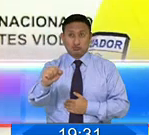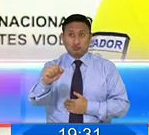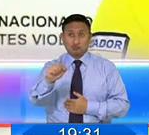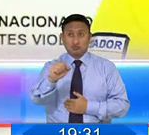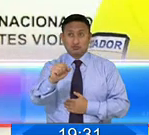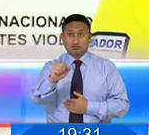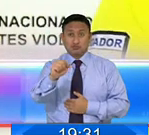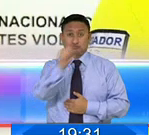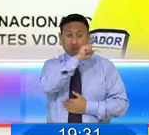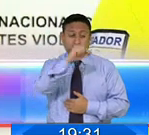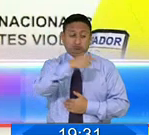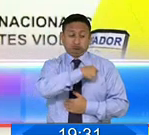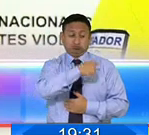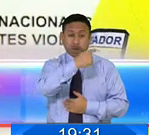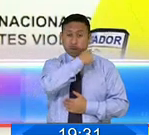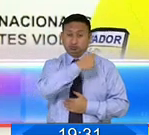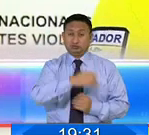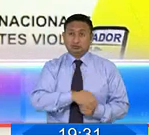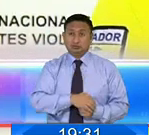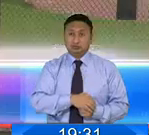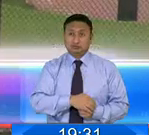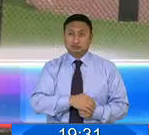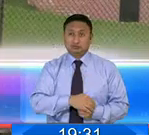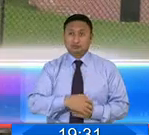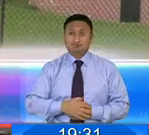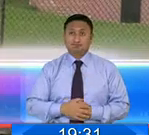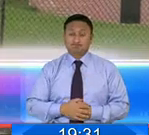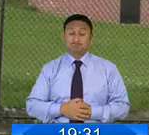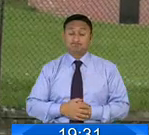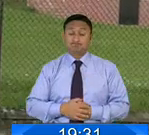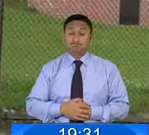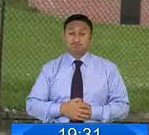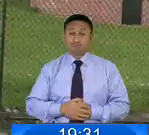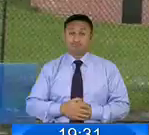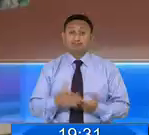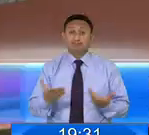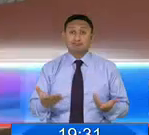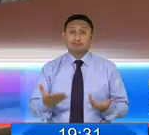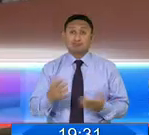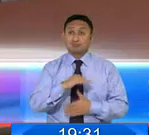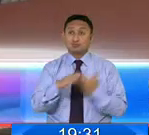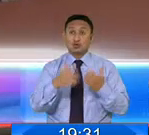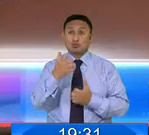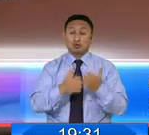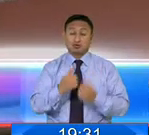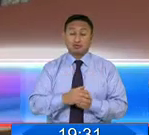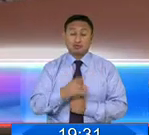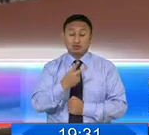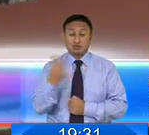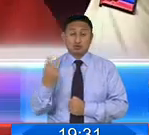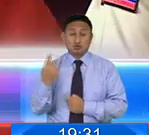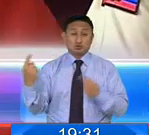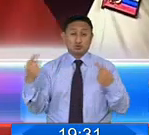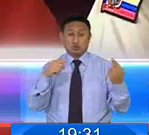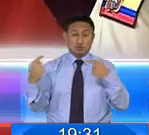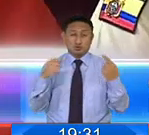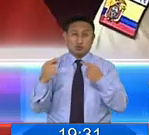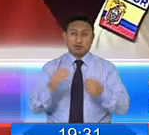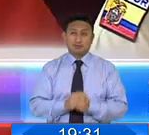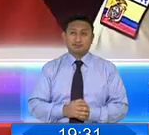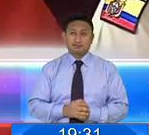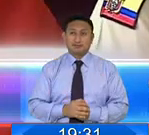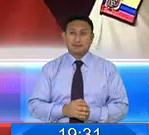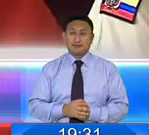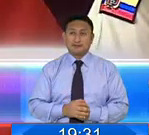otro en el hombro, lo cual produce el deceso. Así es, todo se habría desencadenado tras una pelea entre la pareja. Una vez que